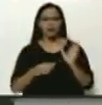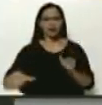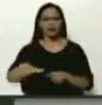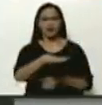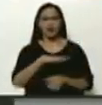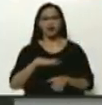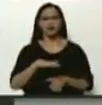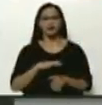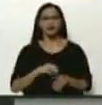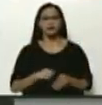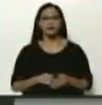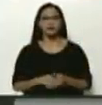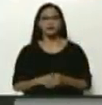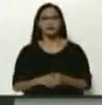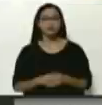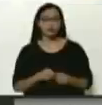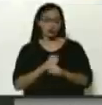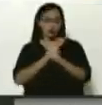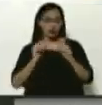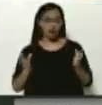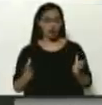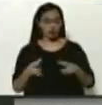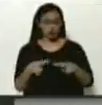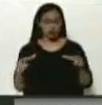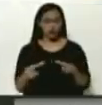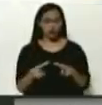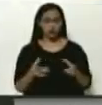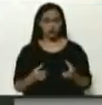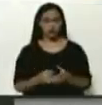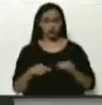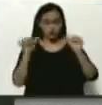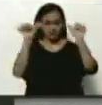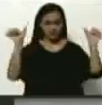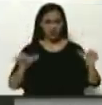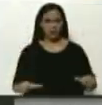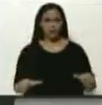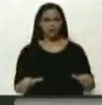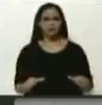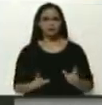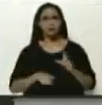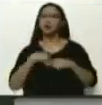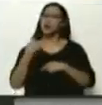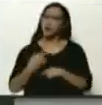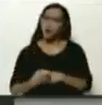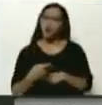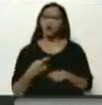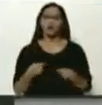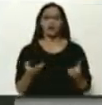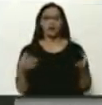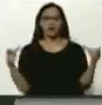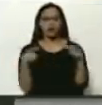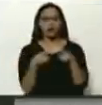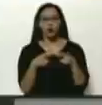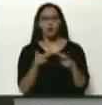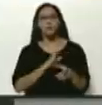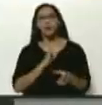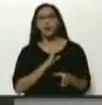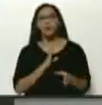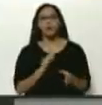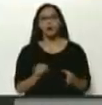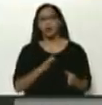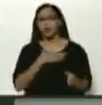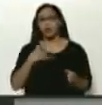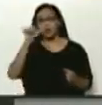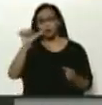¿Ah? Claro, situación general, sistémica. Después a la situación particular, el que quiera verlo es la situación